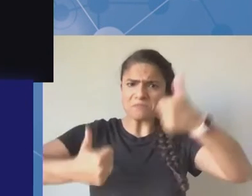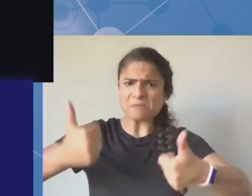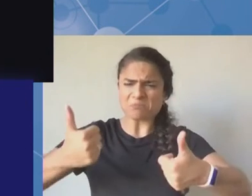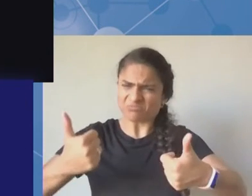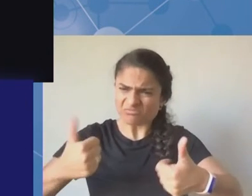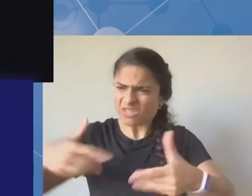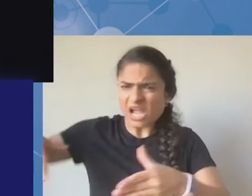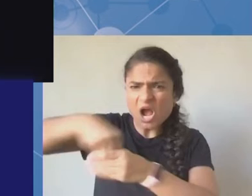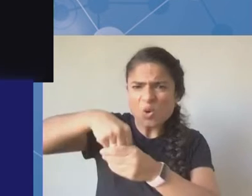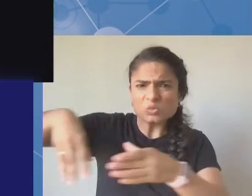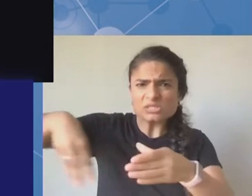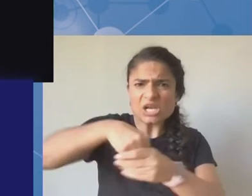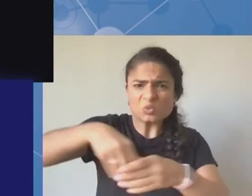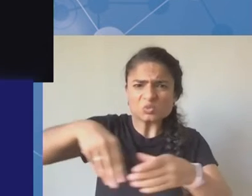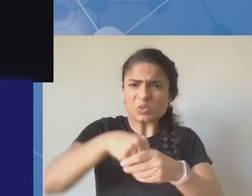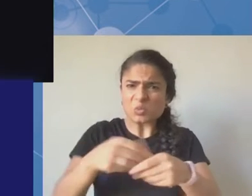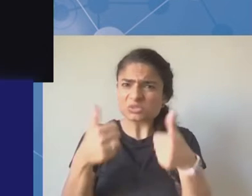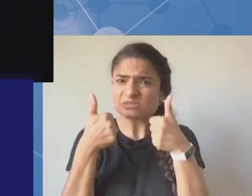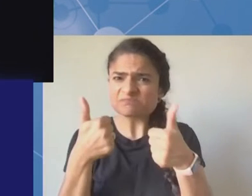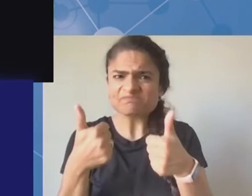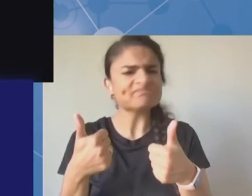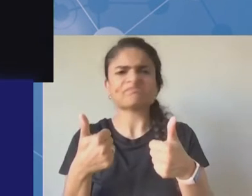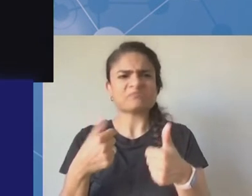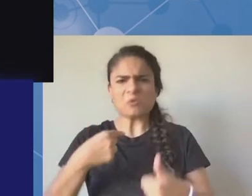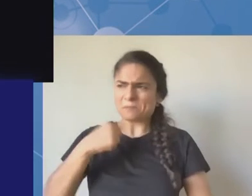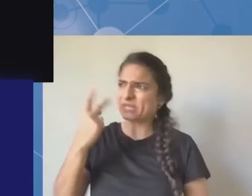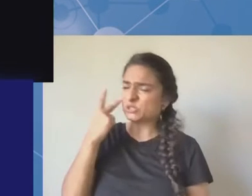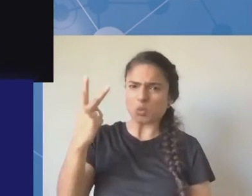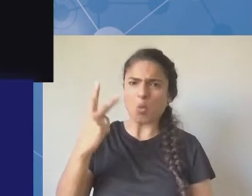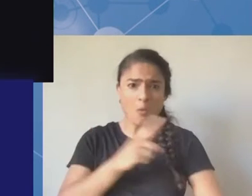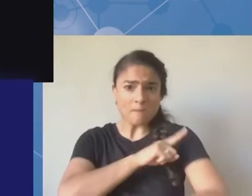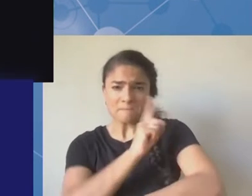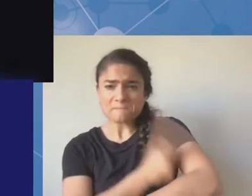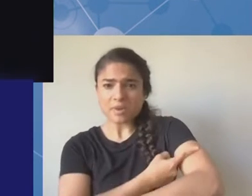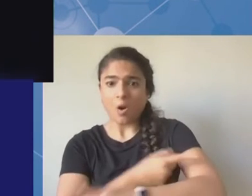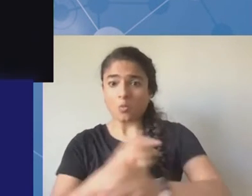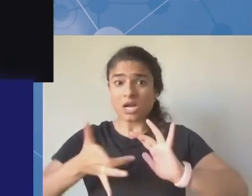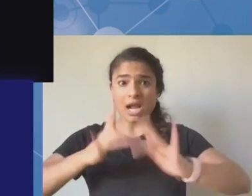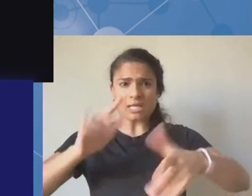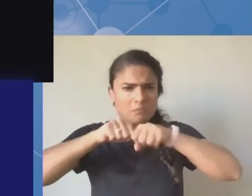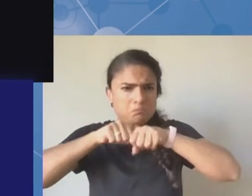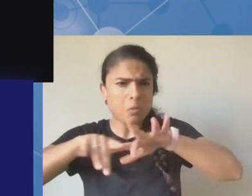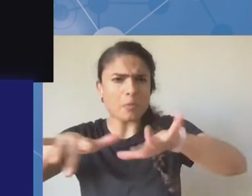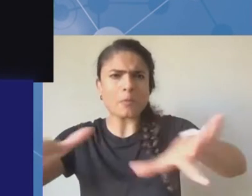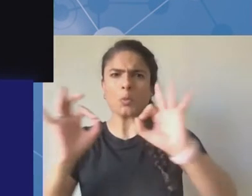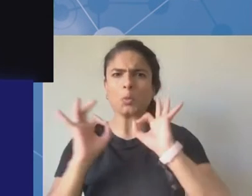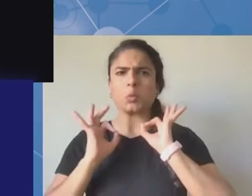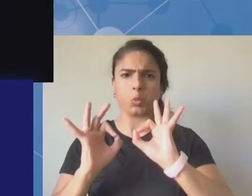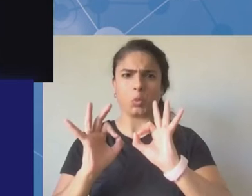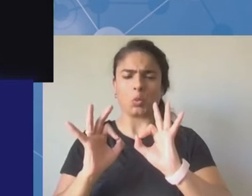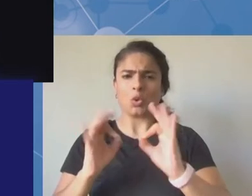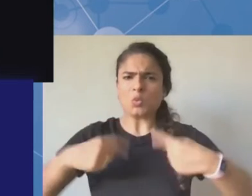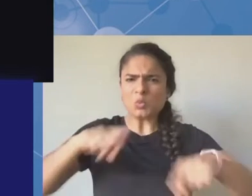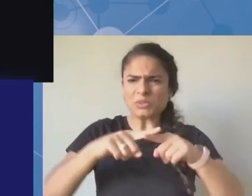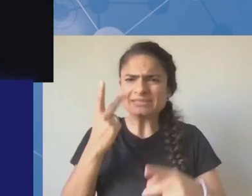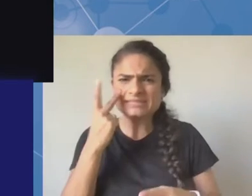de las grandes oportunidades que da el Internet, pero también el Internet puede